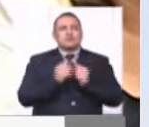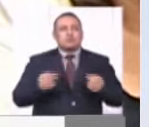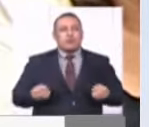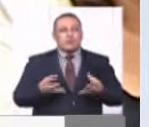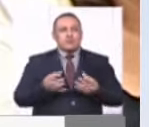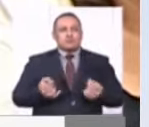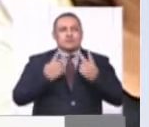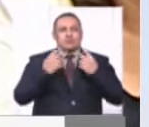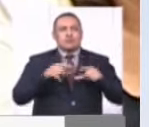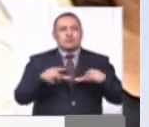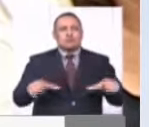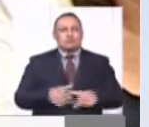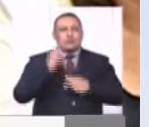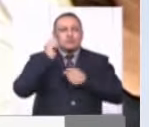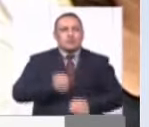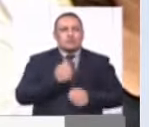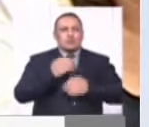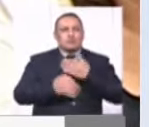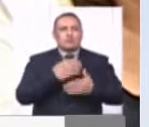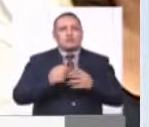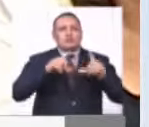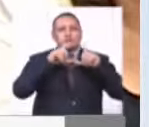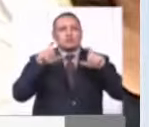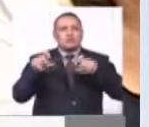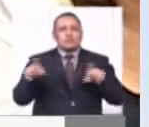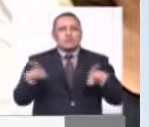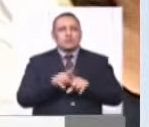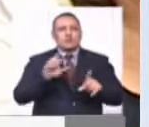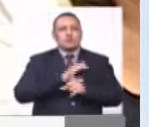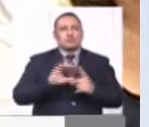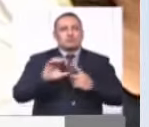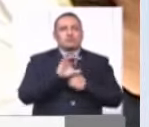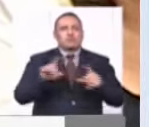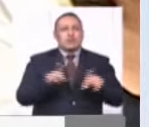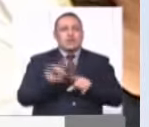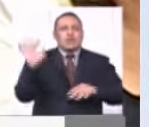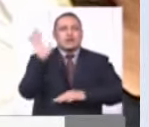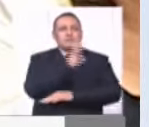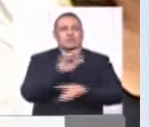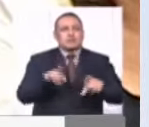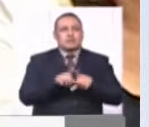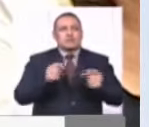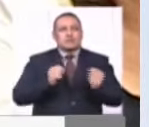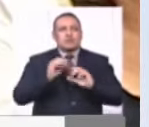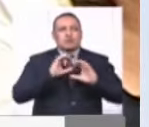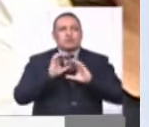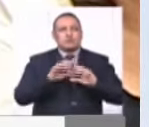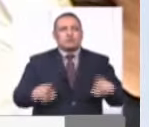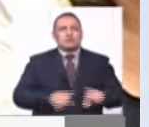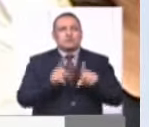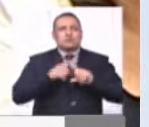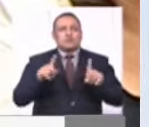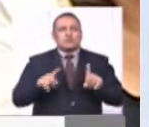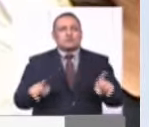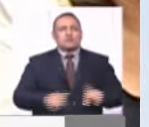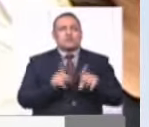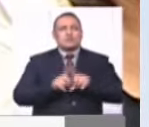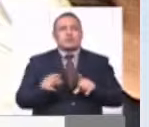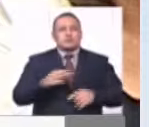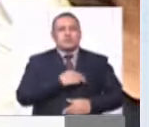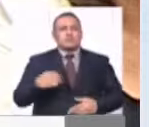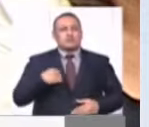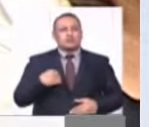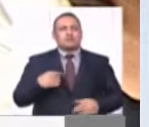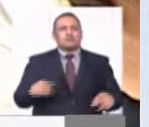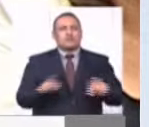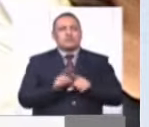en los sectores agricultura, producción, turismo, cultura, ambiente y transporte y comunicaciones. Sin embargo, señores